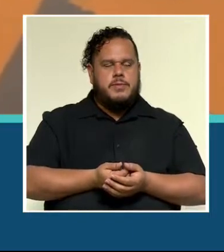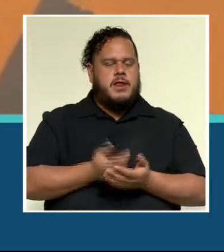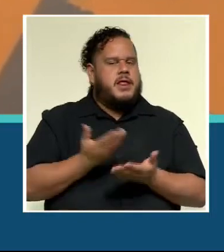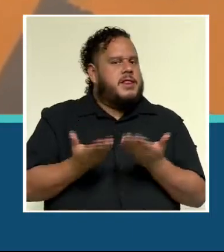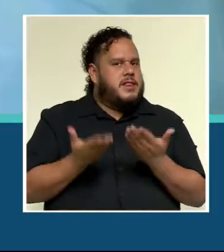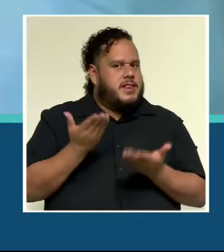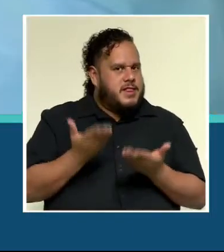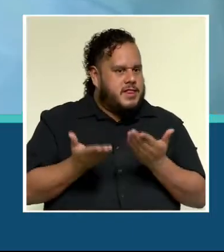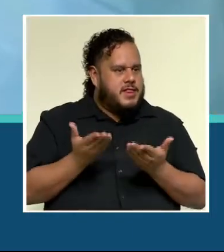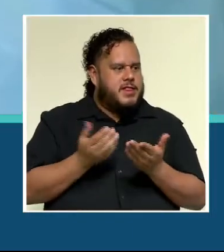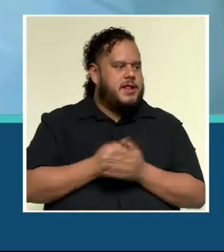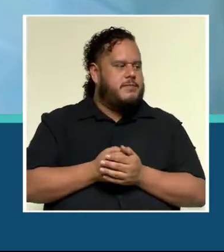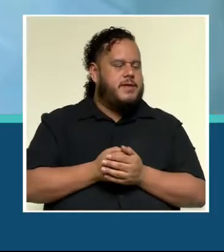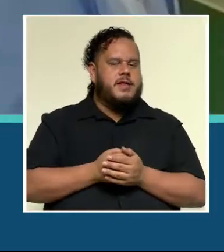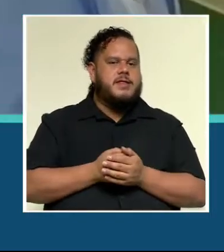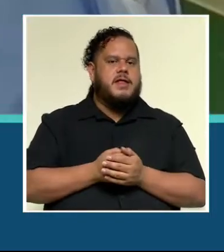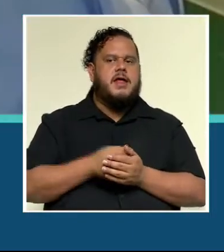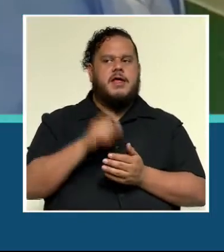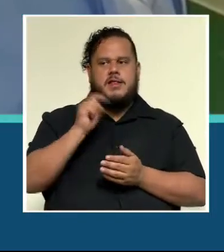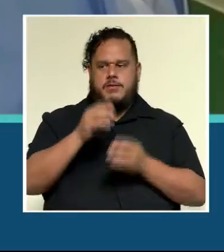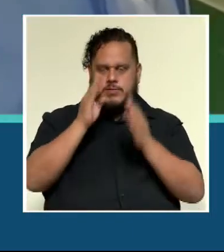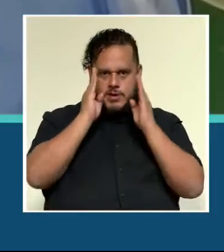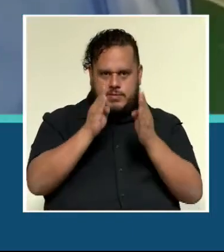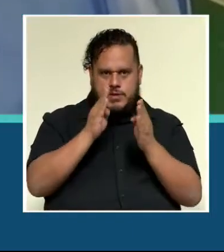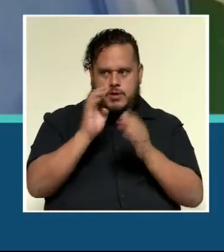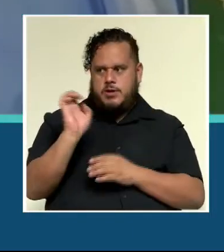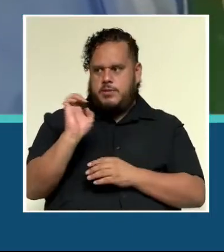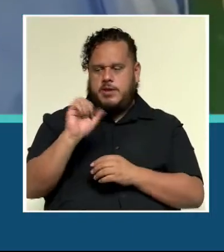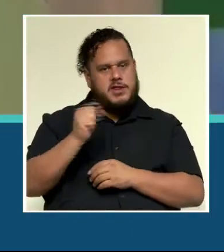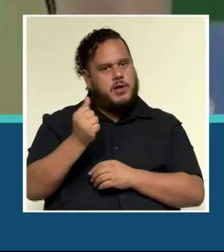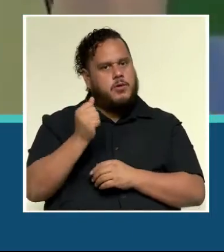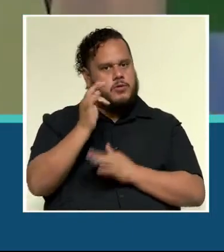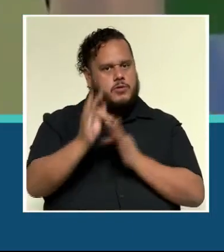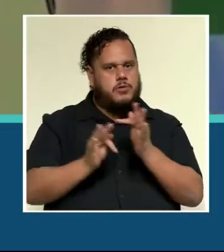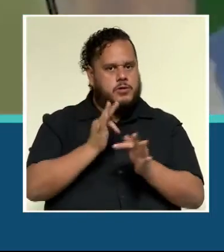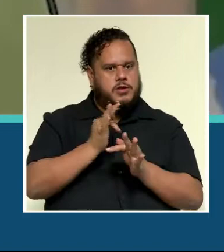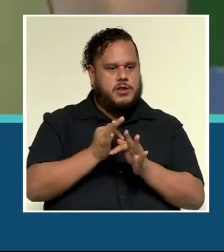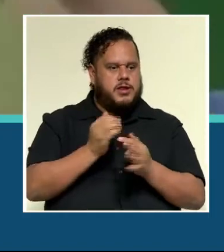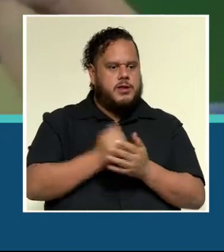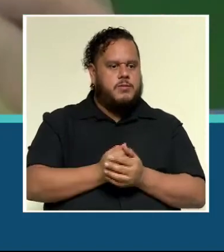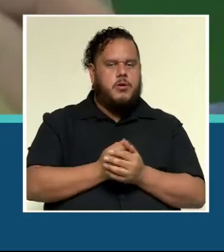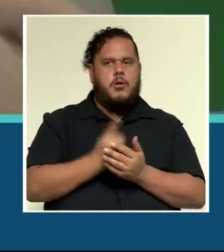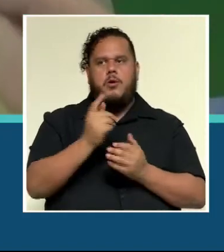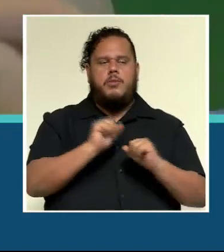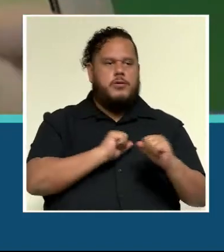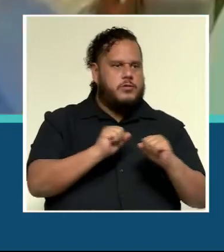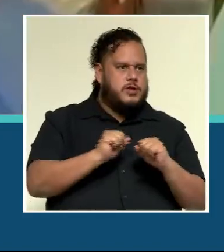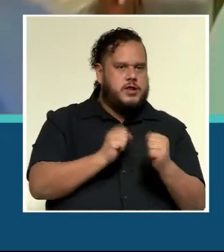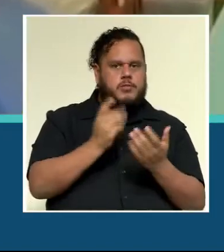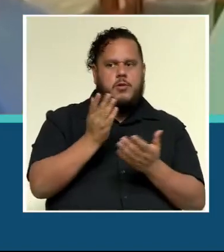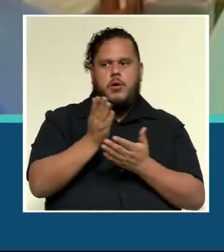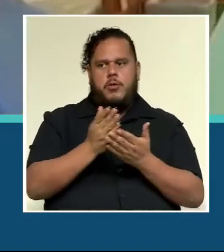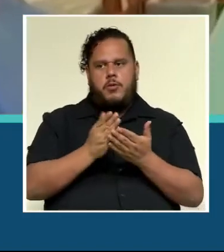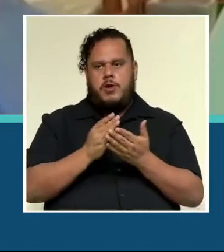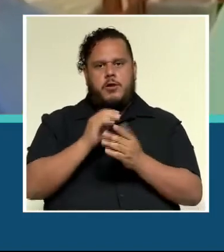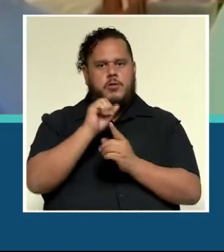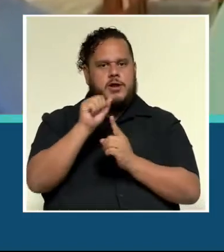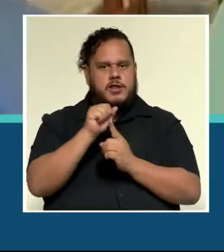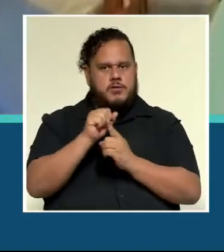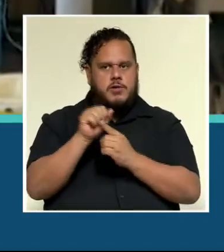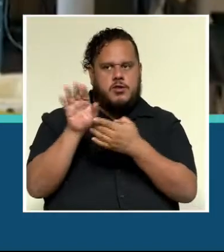probable que si tuviéramos que atender una emergencia de otro tipo, por un sismo, por un evento hidrometeorológico, por